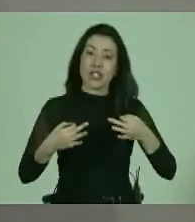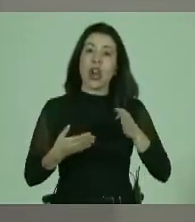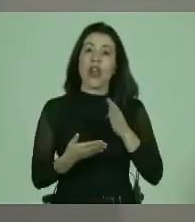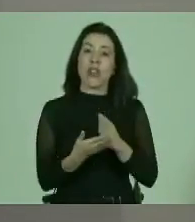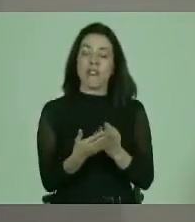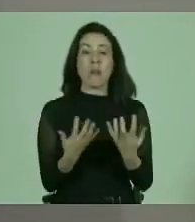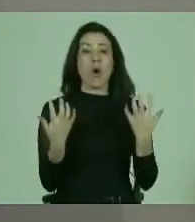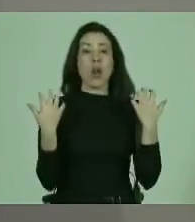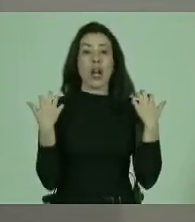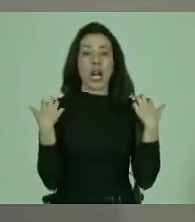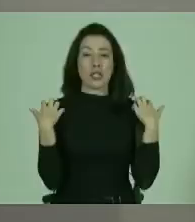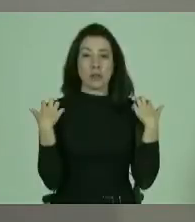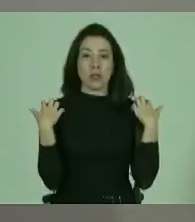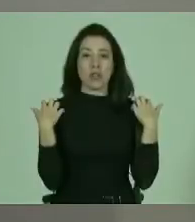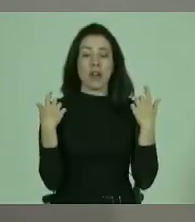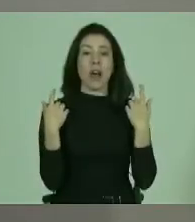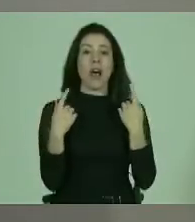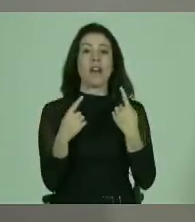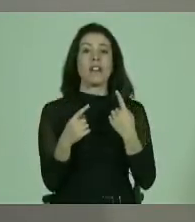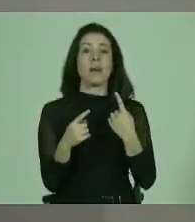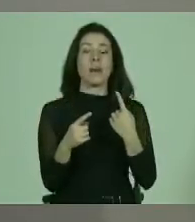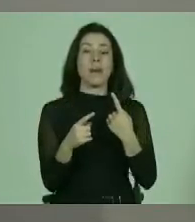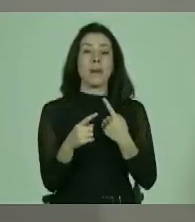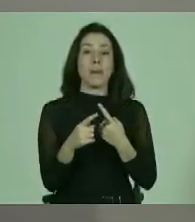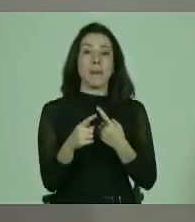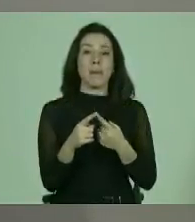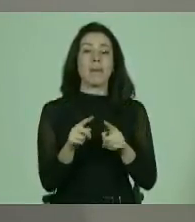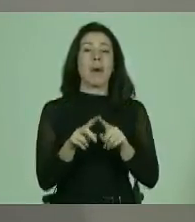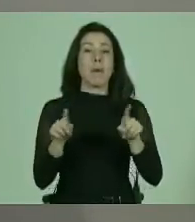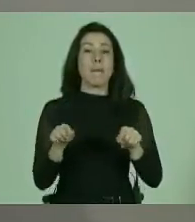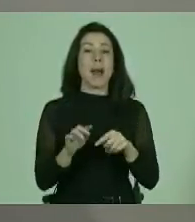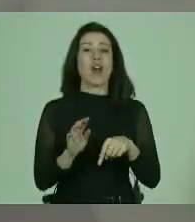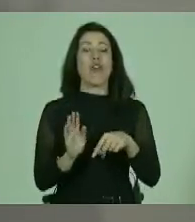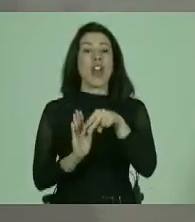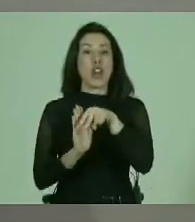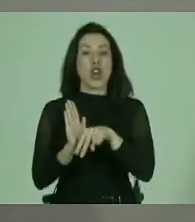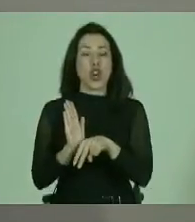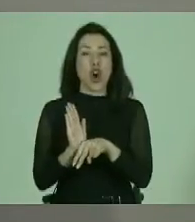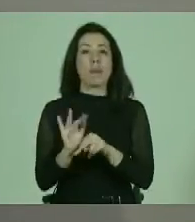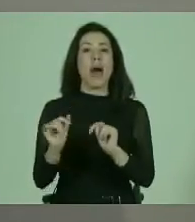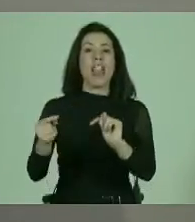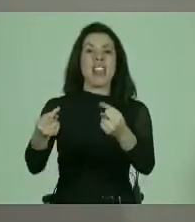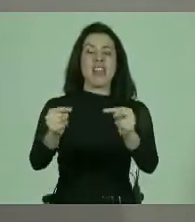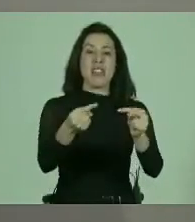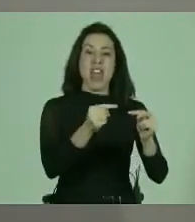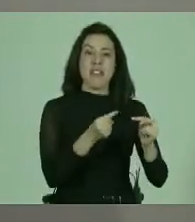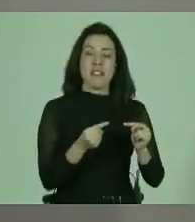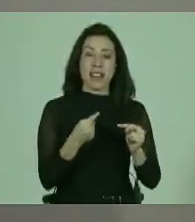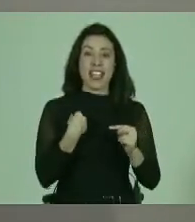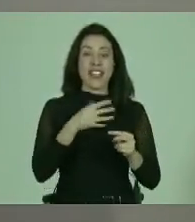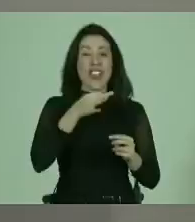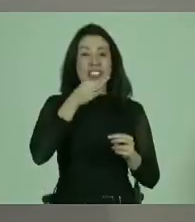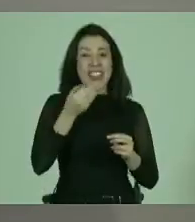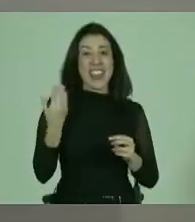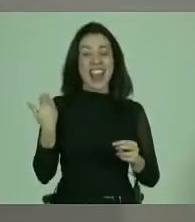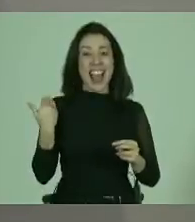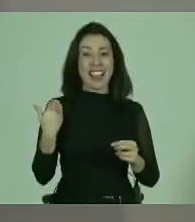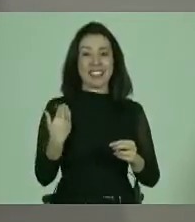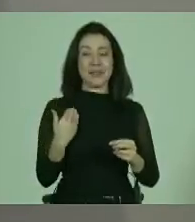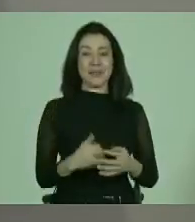que ser responsables en cuanto a las prácticas y a los marcos normativos y al debate al que ella me ha referido